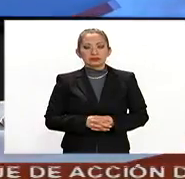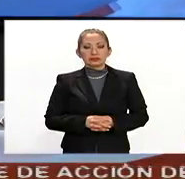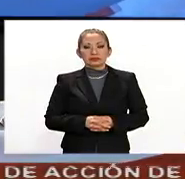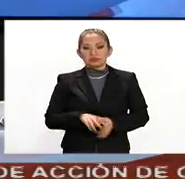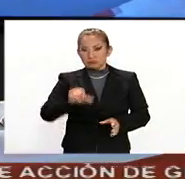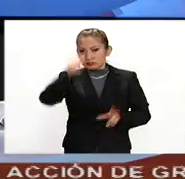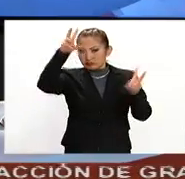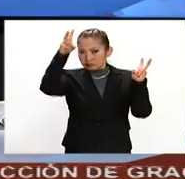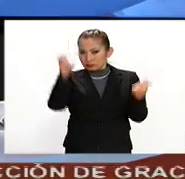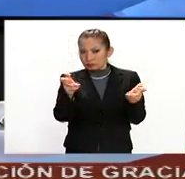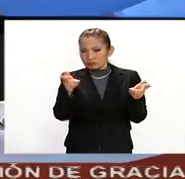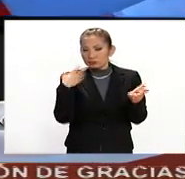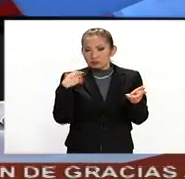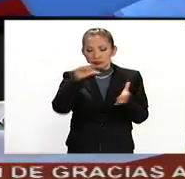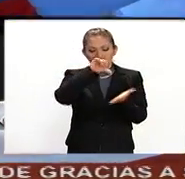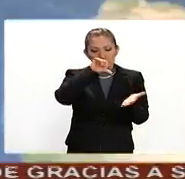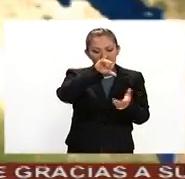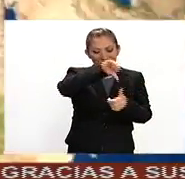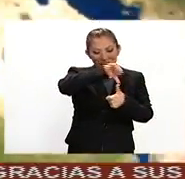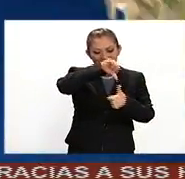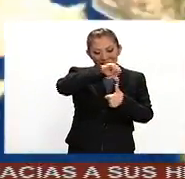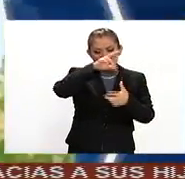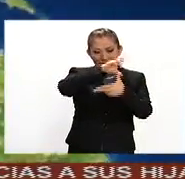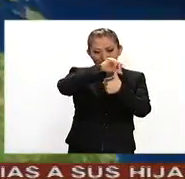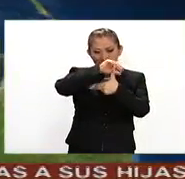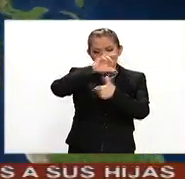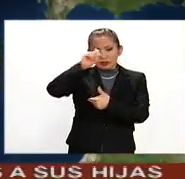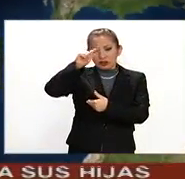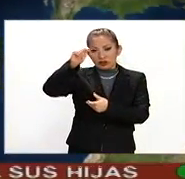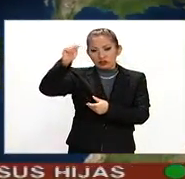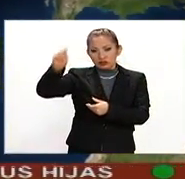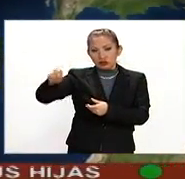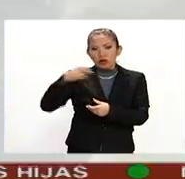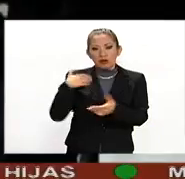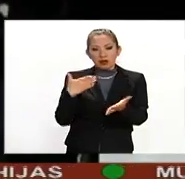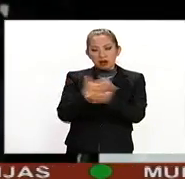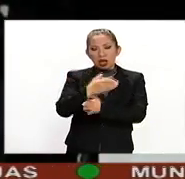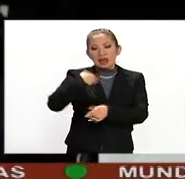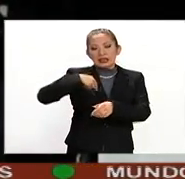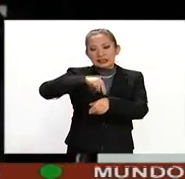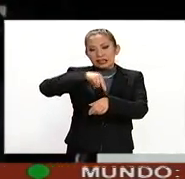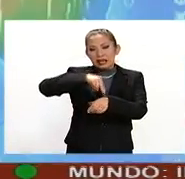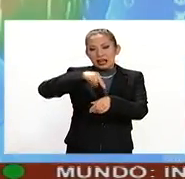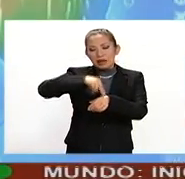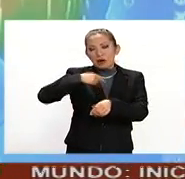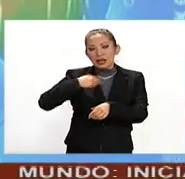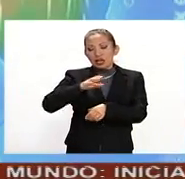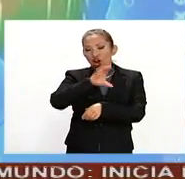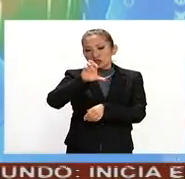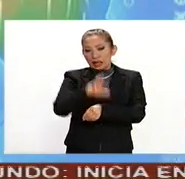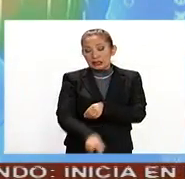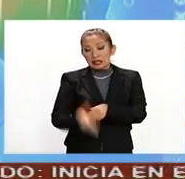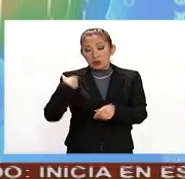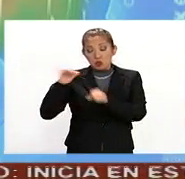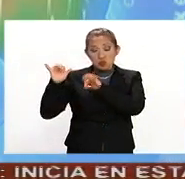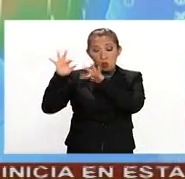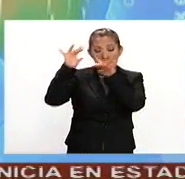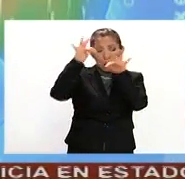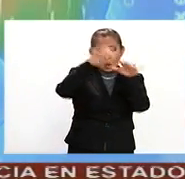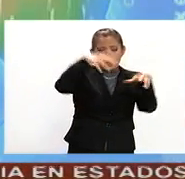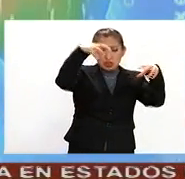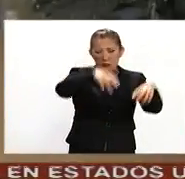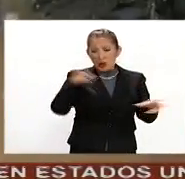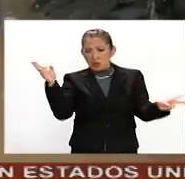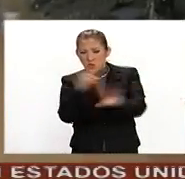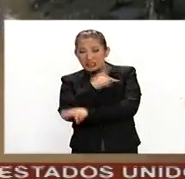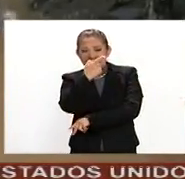En otros temas, en Centroamérica, el huracán Otto tocó tierra en Nicaragua y Costa Rica, con fuertes vientos y lluvias de